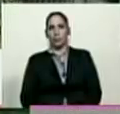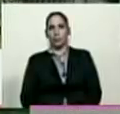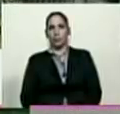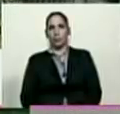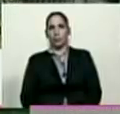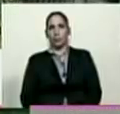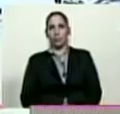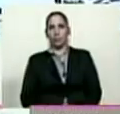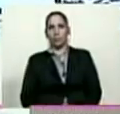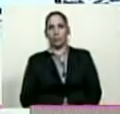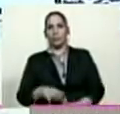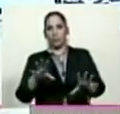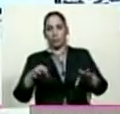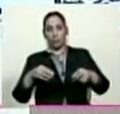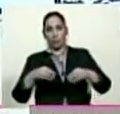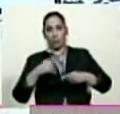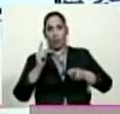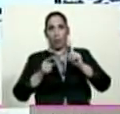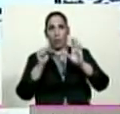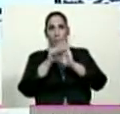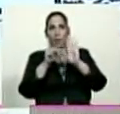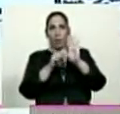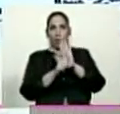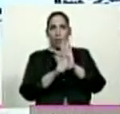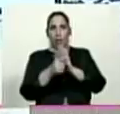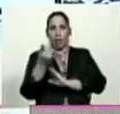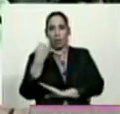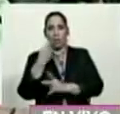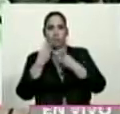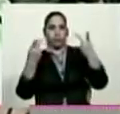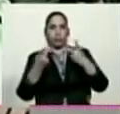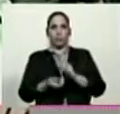Yo he tomado algunas medidas. Ayer anunciamos,